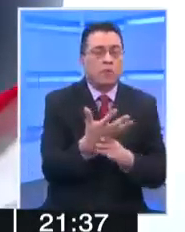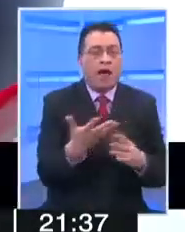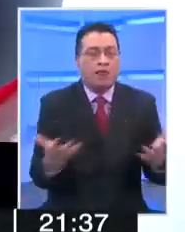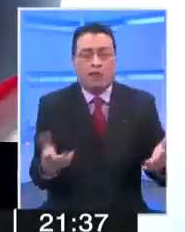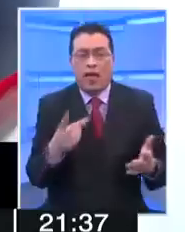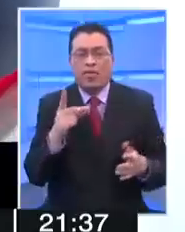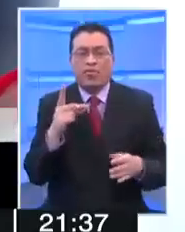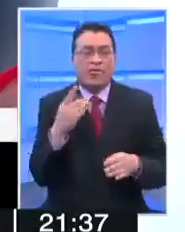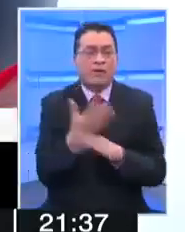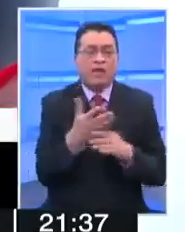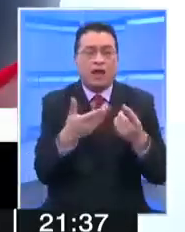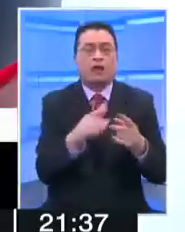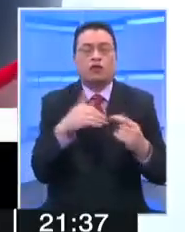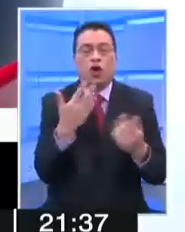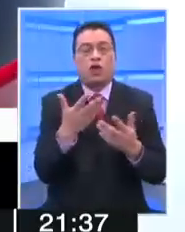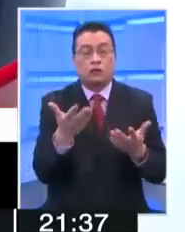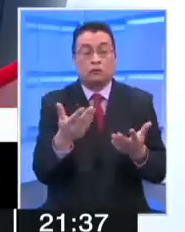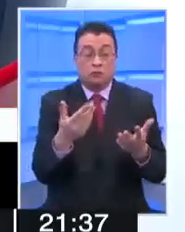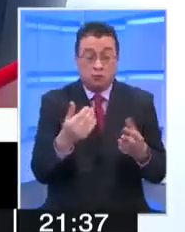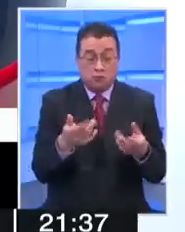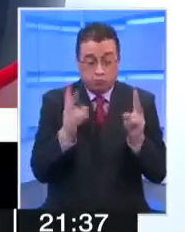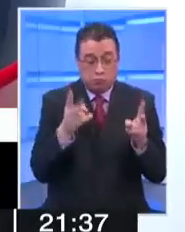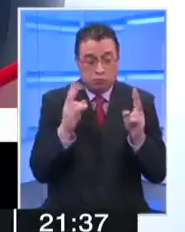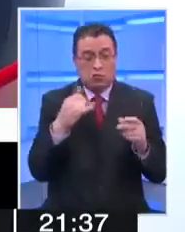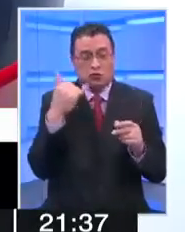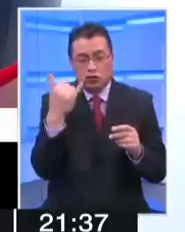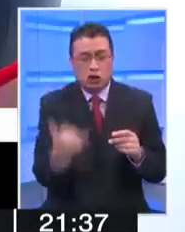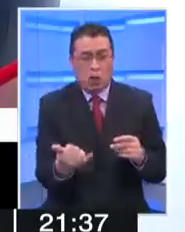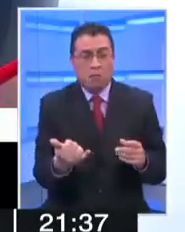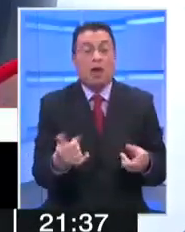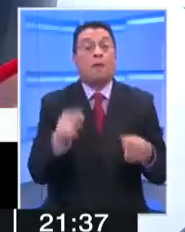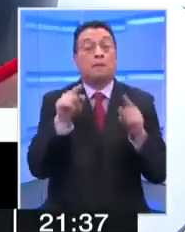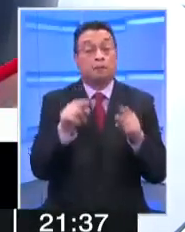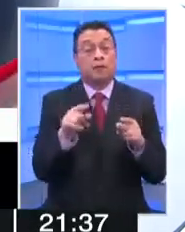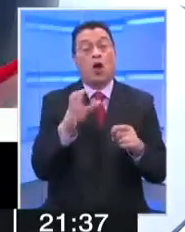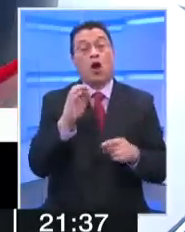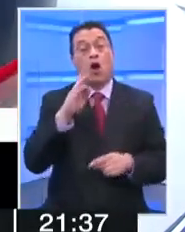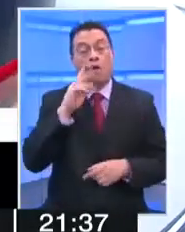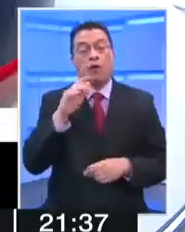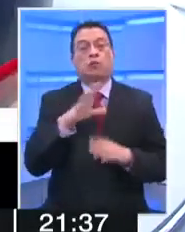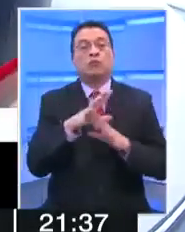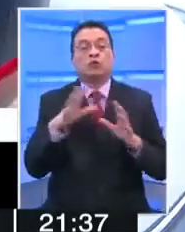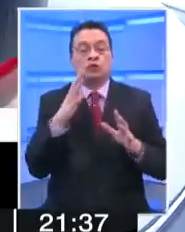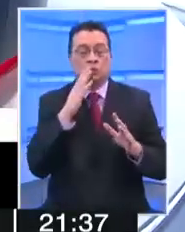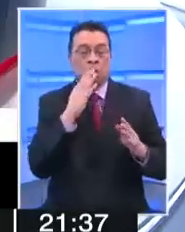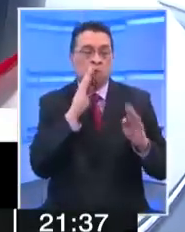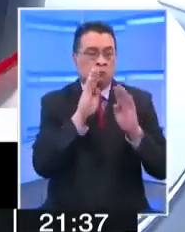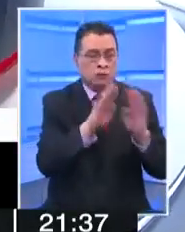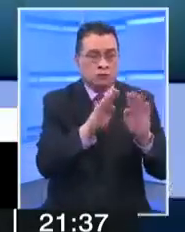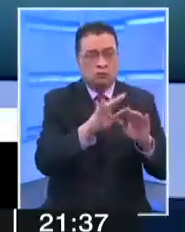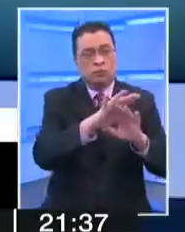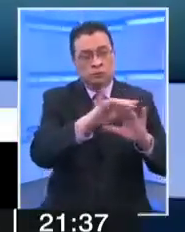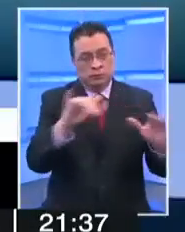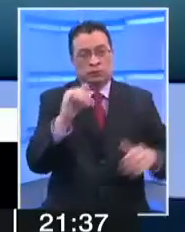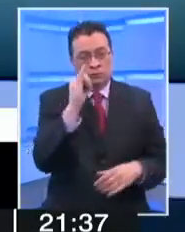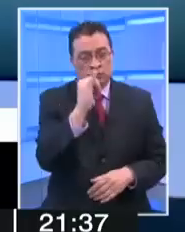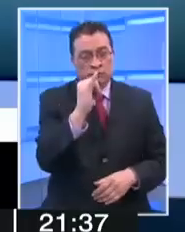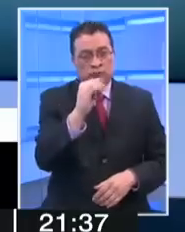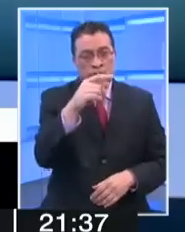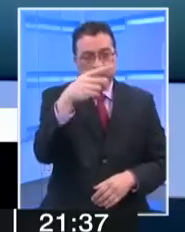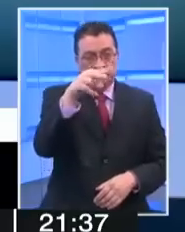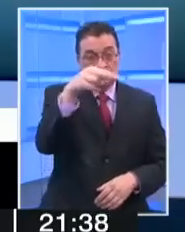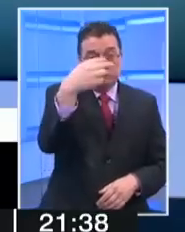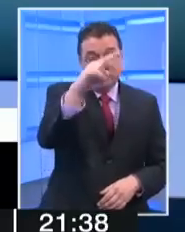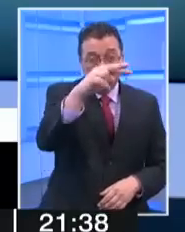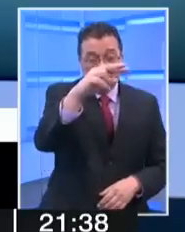hemos planteado a Alejandro guill En consecuencia por supuesto eh Hay muchas preferencias y mucha sintonía con él Eso habla de la cercanía con el partido